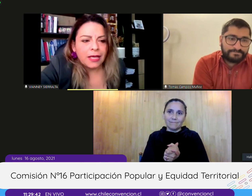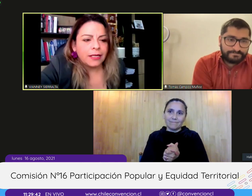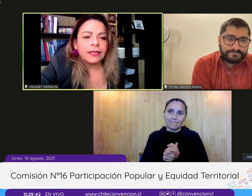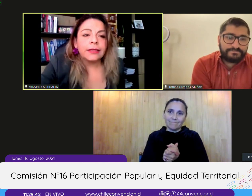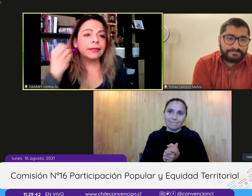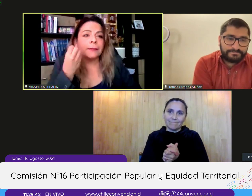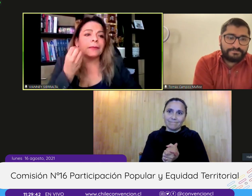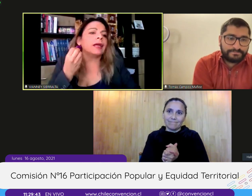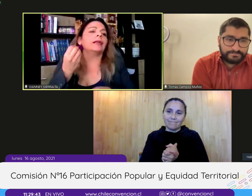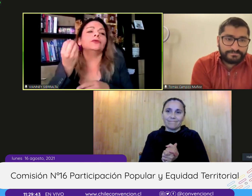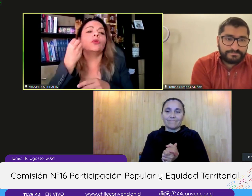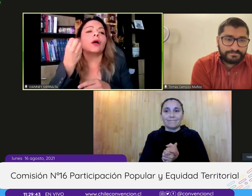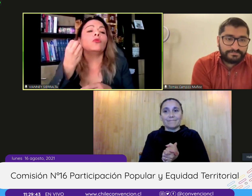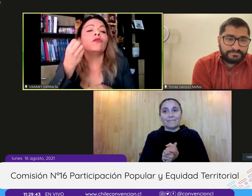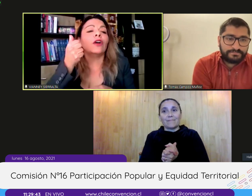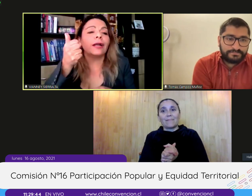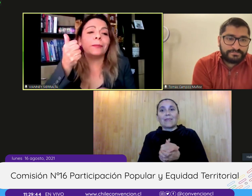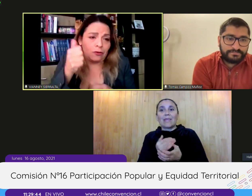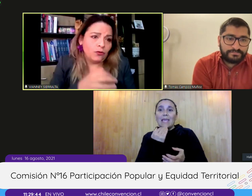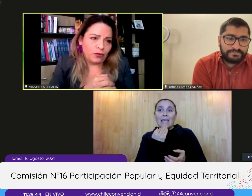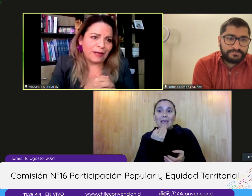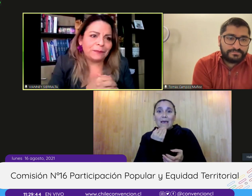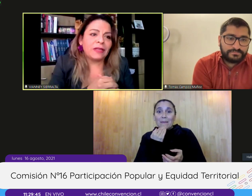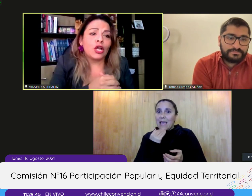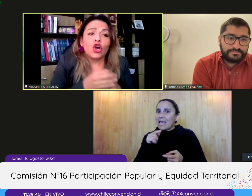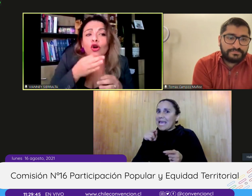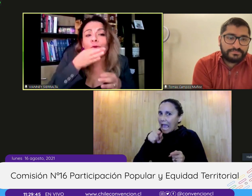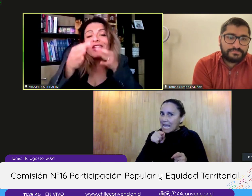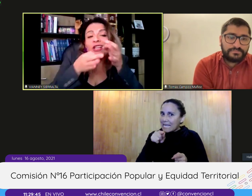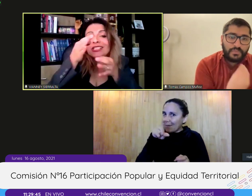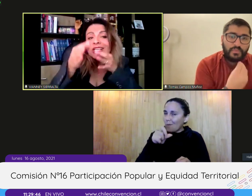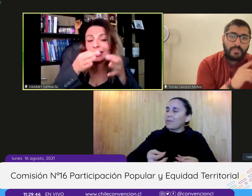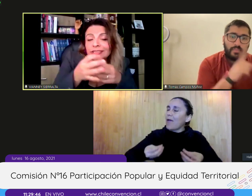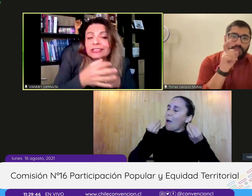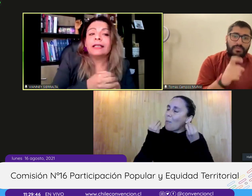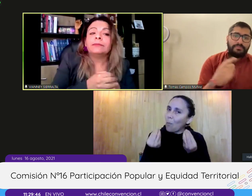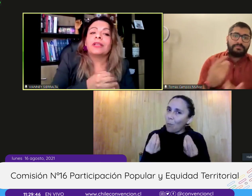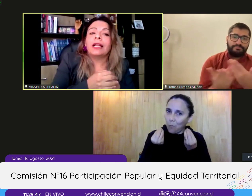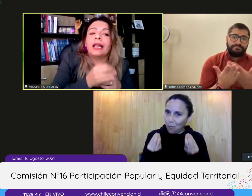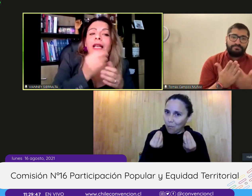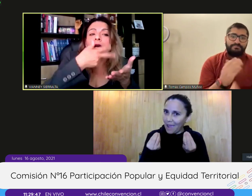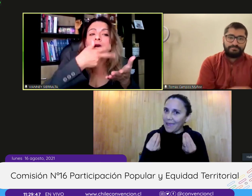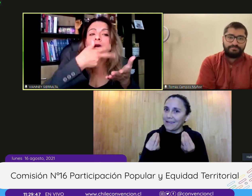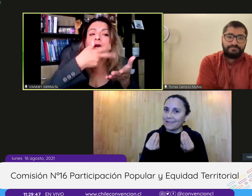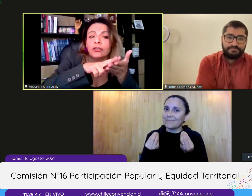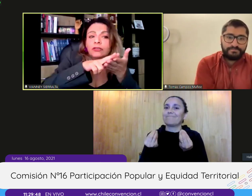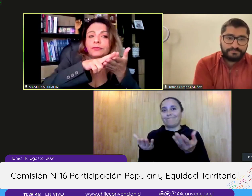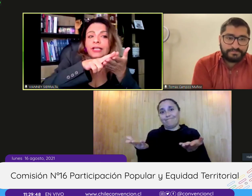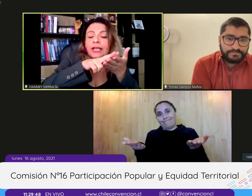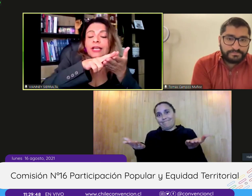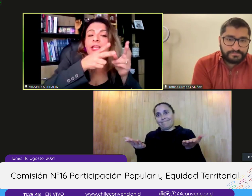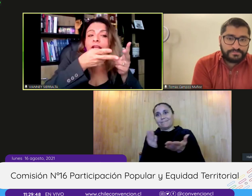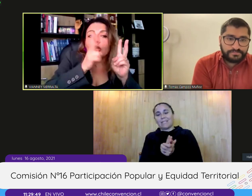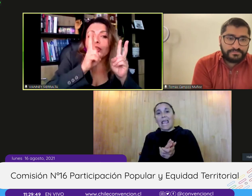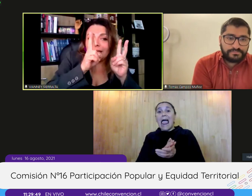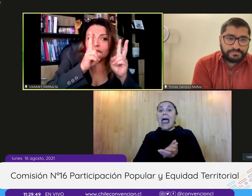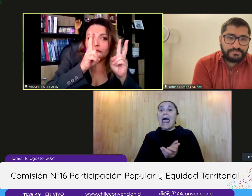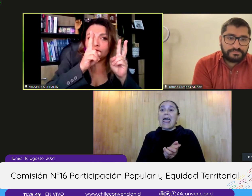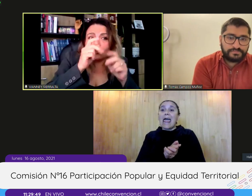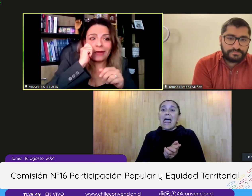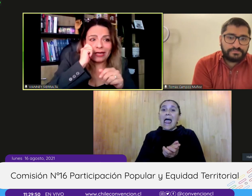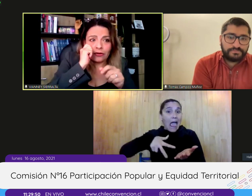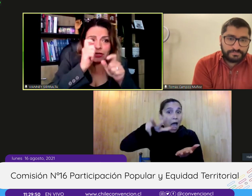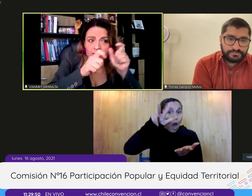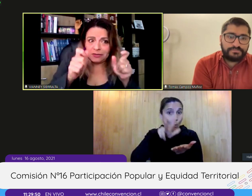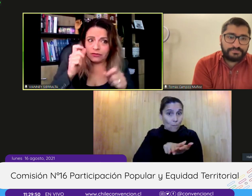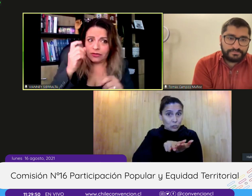Ya, también es una muy buena pregunta. Como les decía recién, la Convención de los